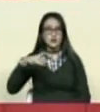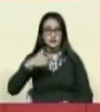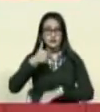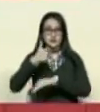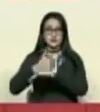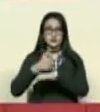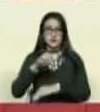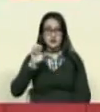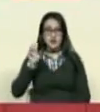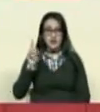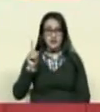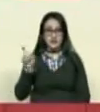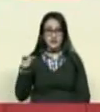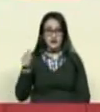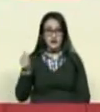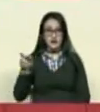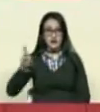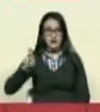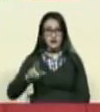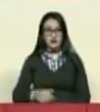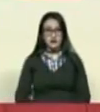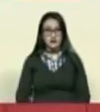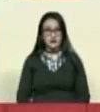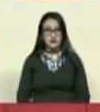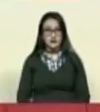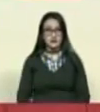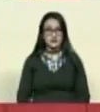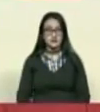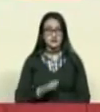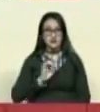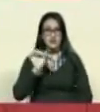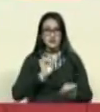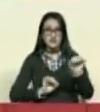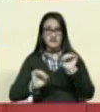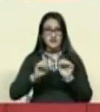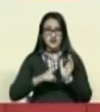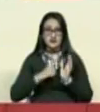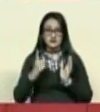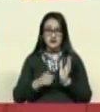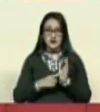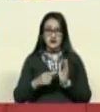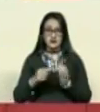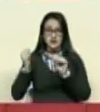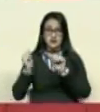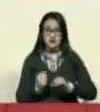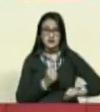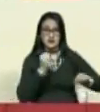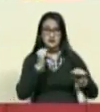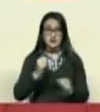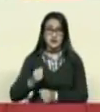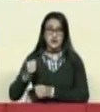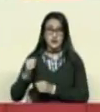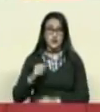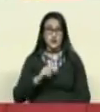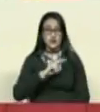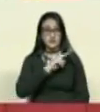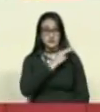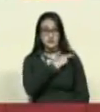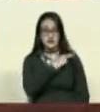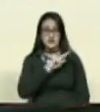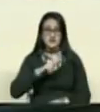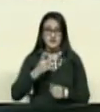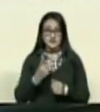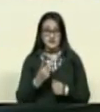División Edgar Colina Reyes, Zona de Defensa Integral del Tamacuro. Vicealmirante Johnny Vera